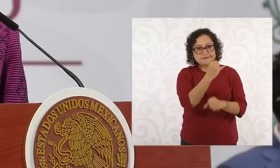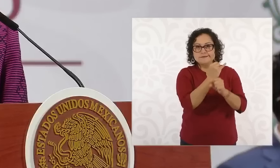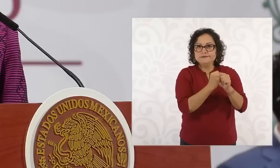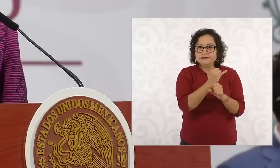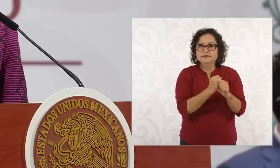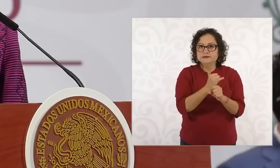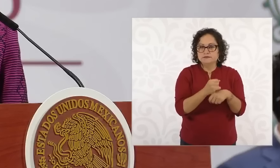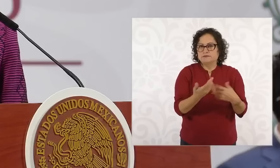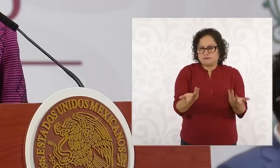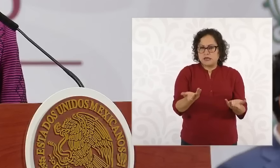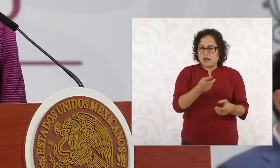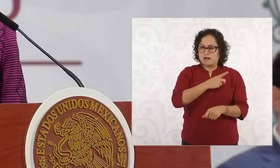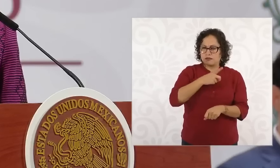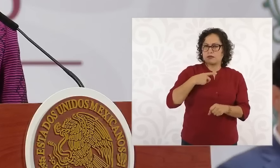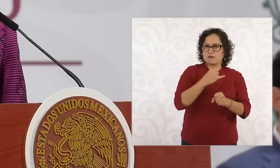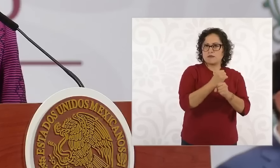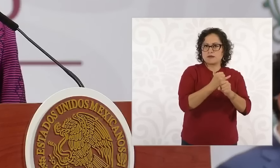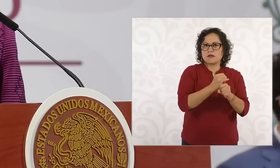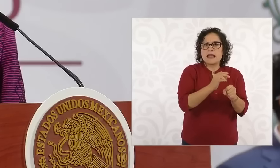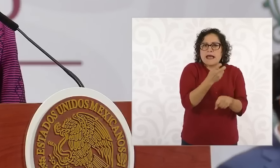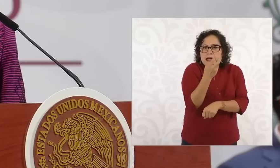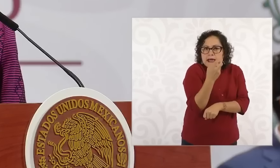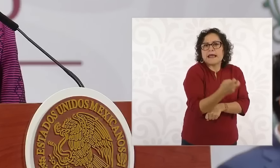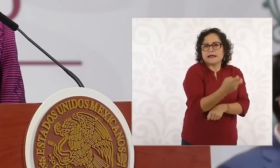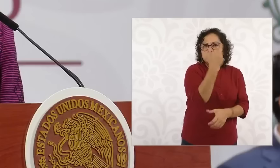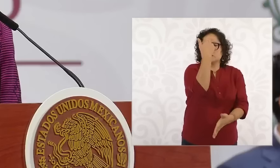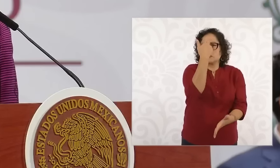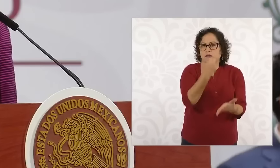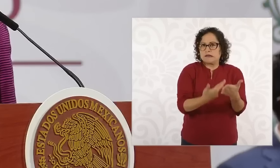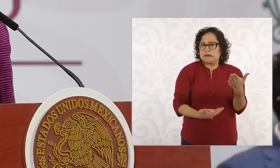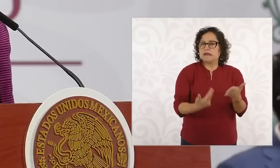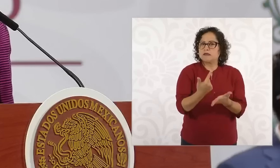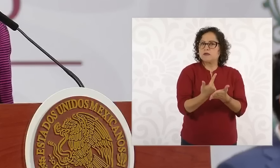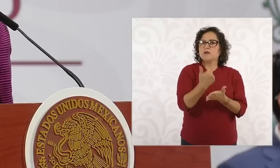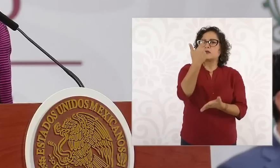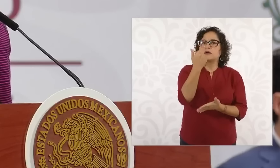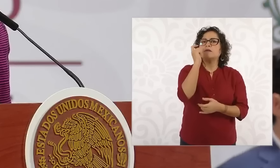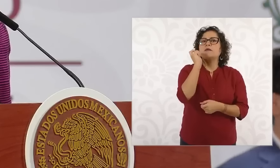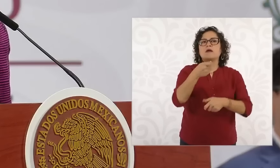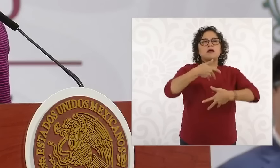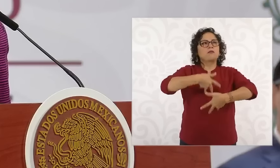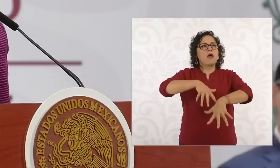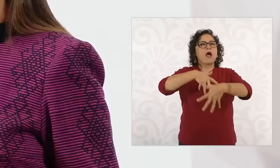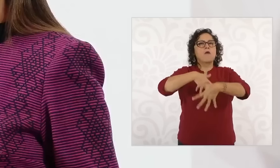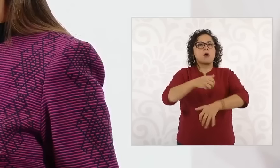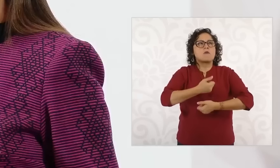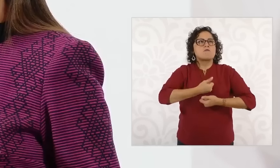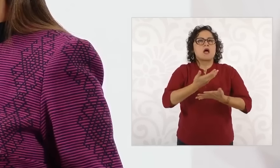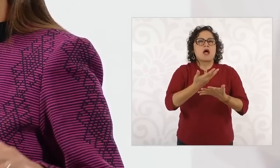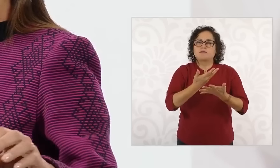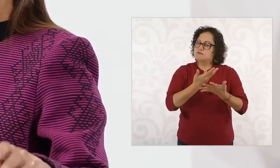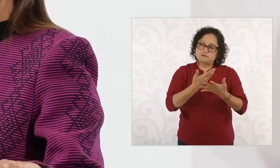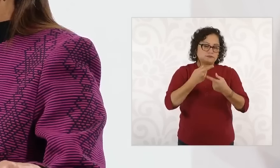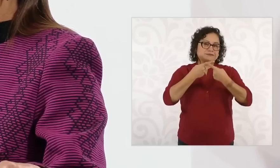tiene que investigarse porque finalmente es un delito, más allá de una protesta social.